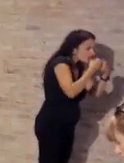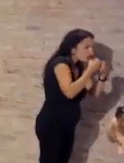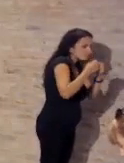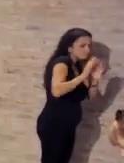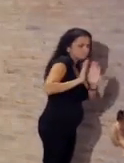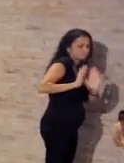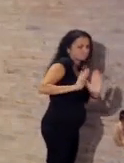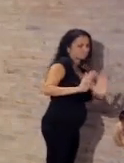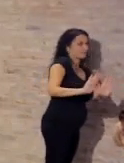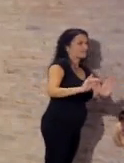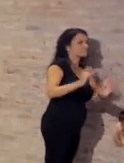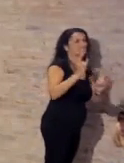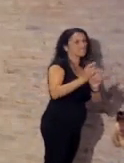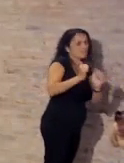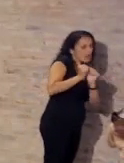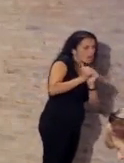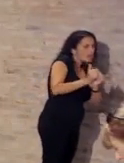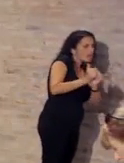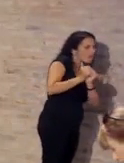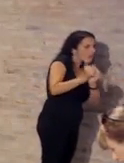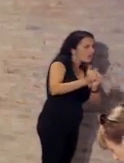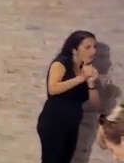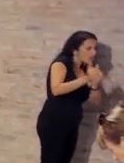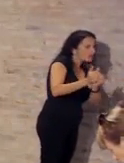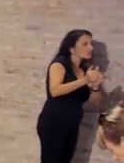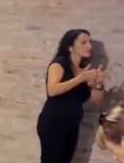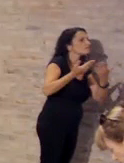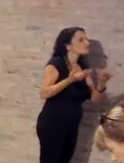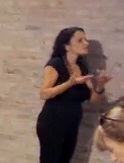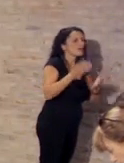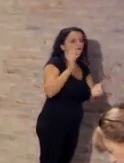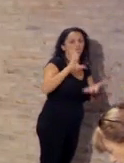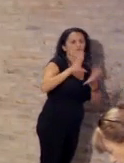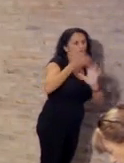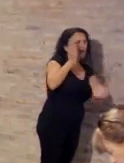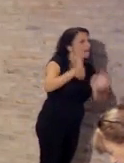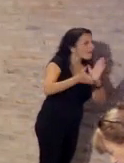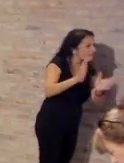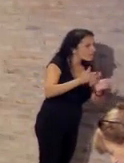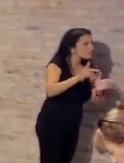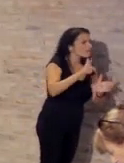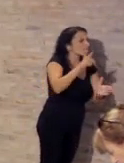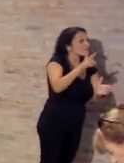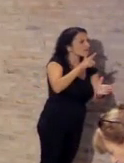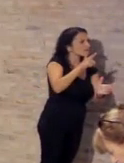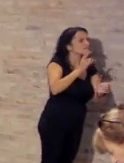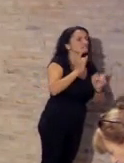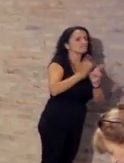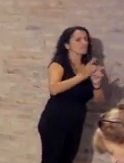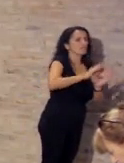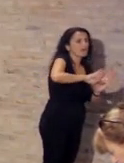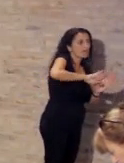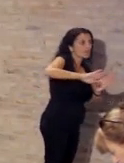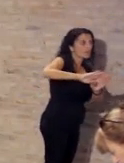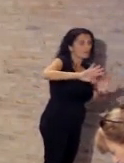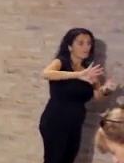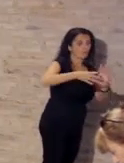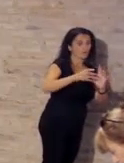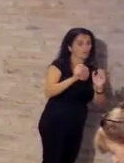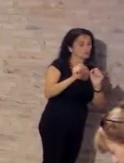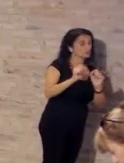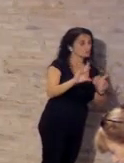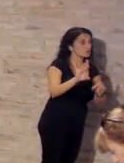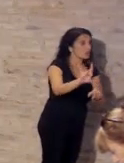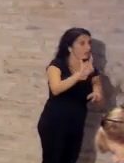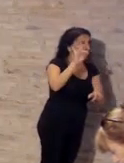como acompañadas siempre pensadas en esto de ser rehabilitadas siempre corridas de nuestra posibilidad